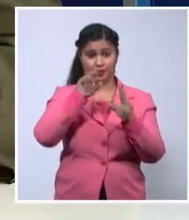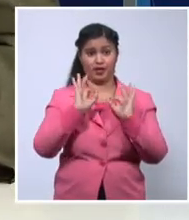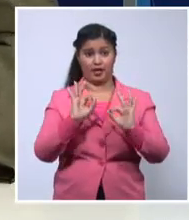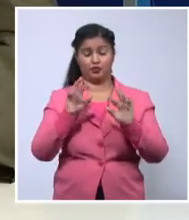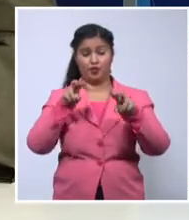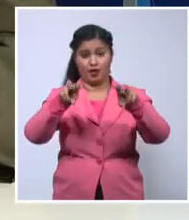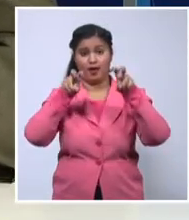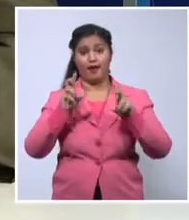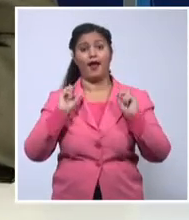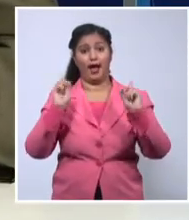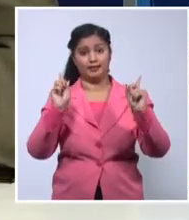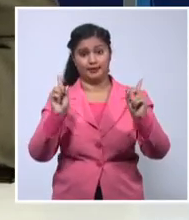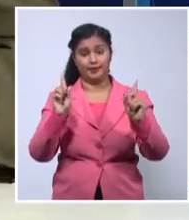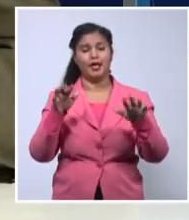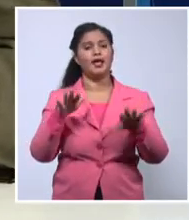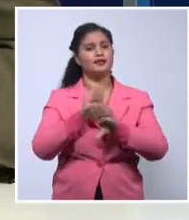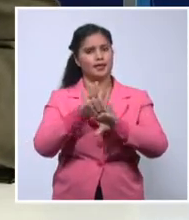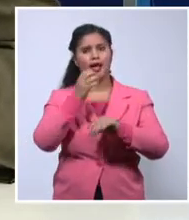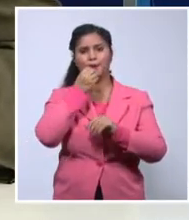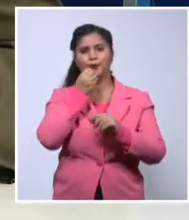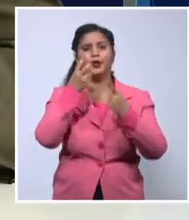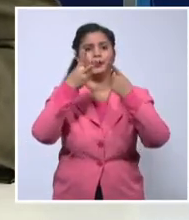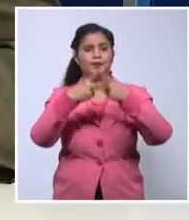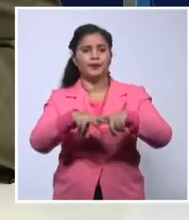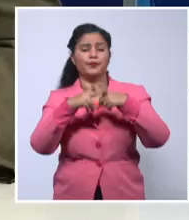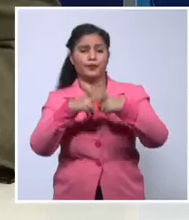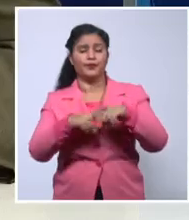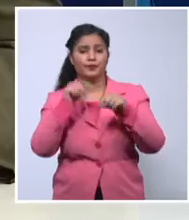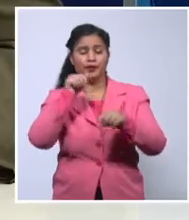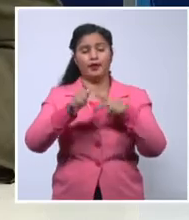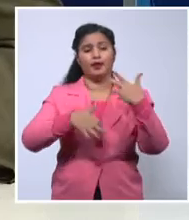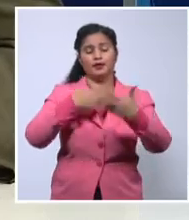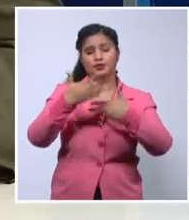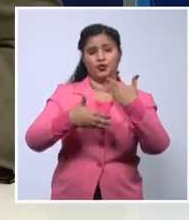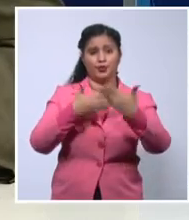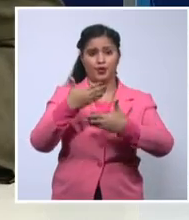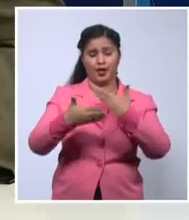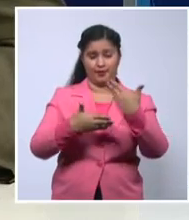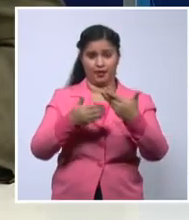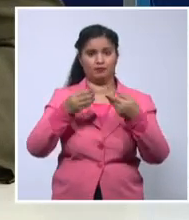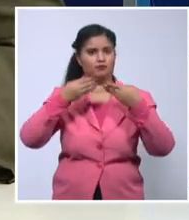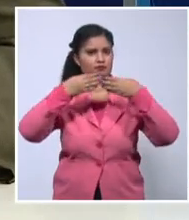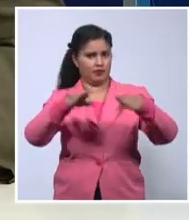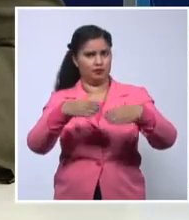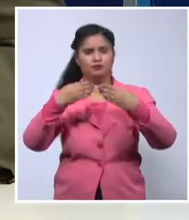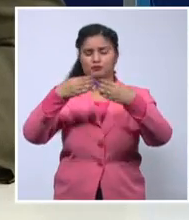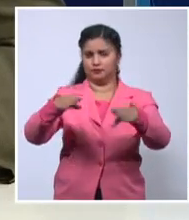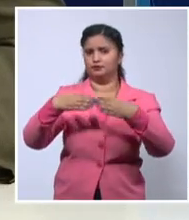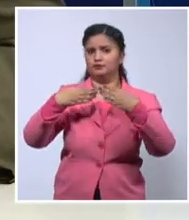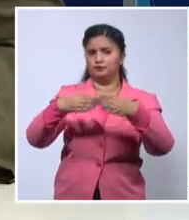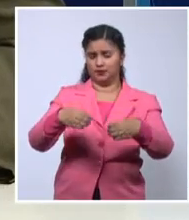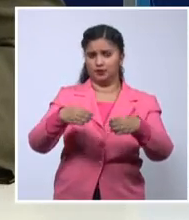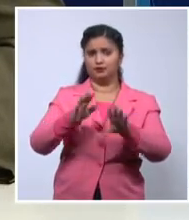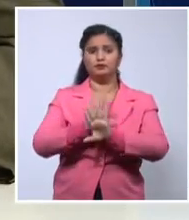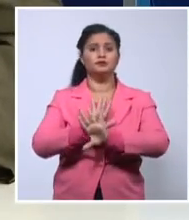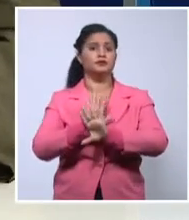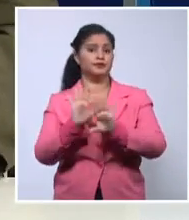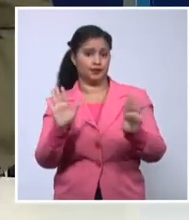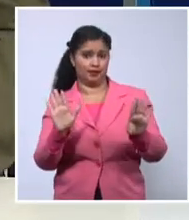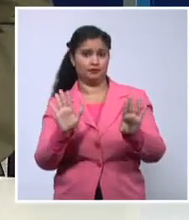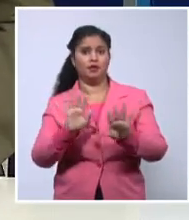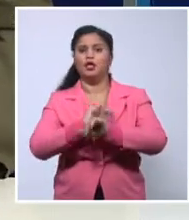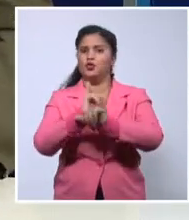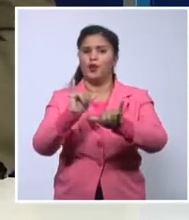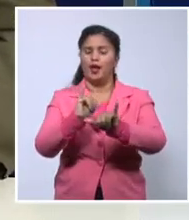puertas a la solución de la crisis institucional que vive el país y apagar muchos de los fuegos políticos existentes.